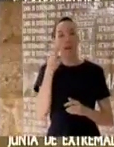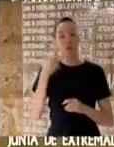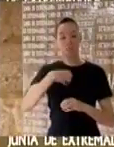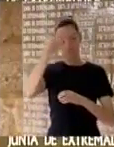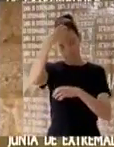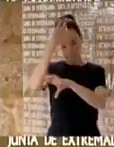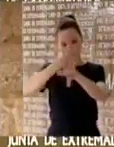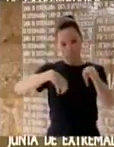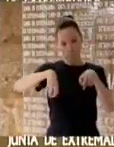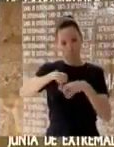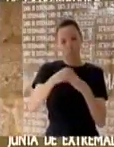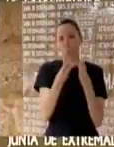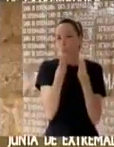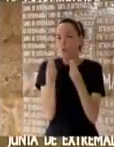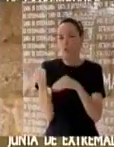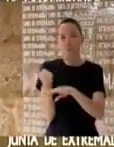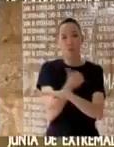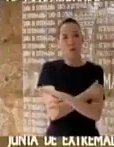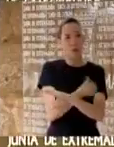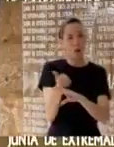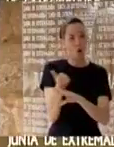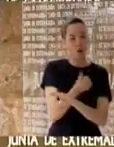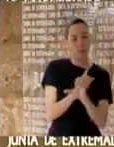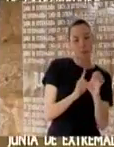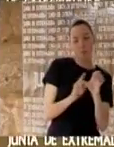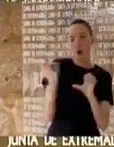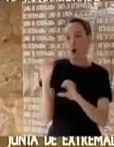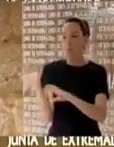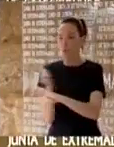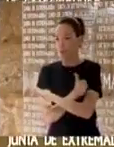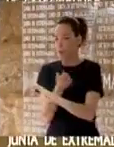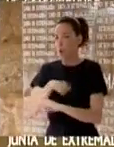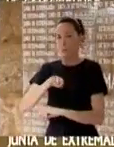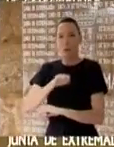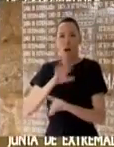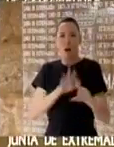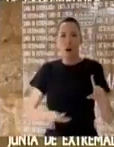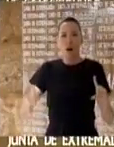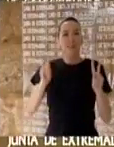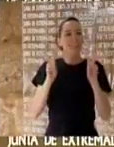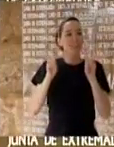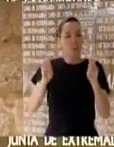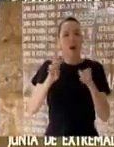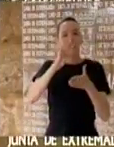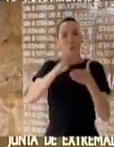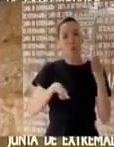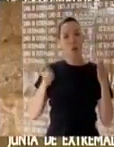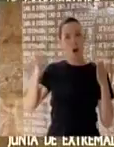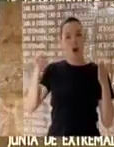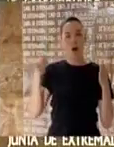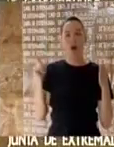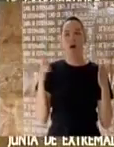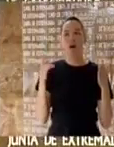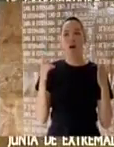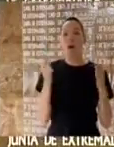ciudadanos de Extremadura y del conjunto del país sobre el hartazgo del tema catalán. Hay mucha gente que considera que los